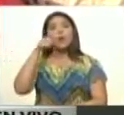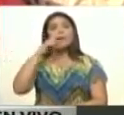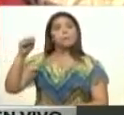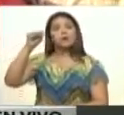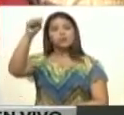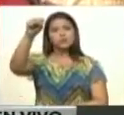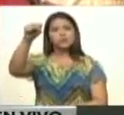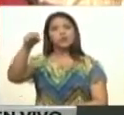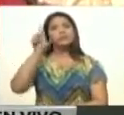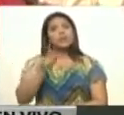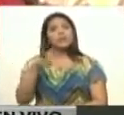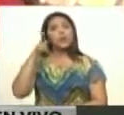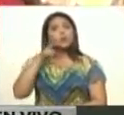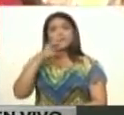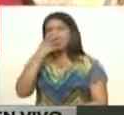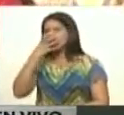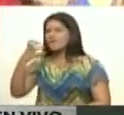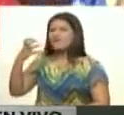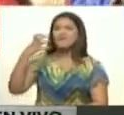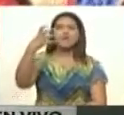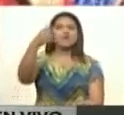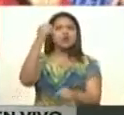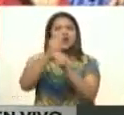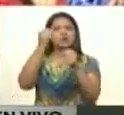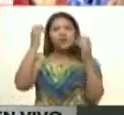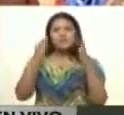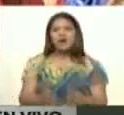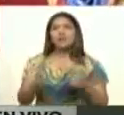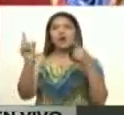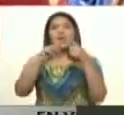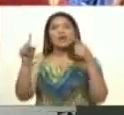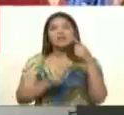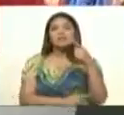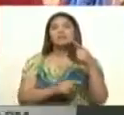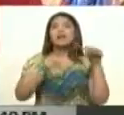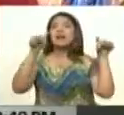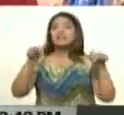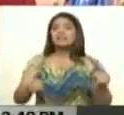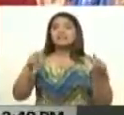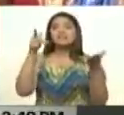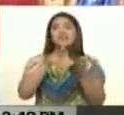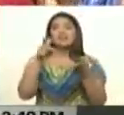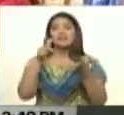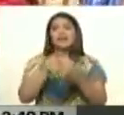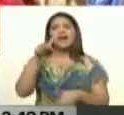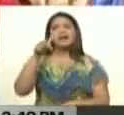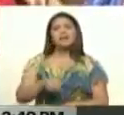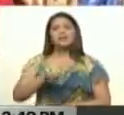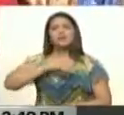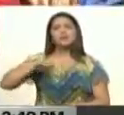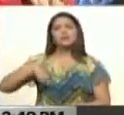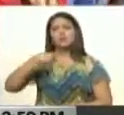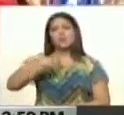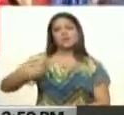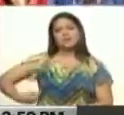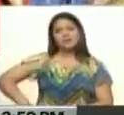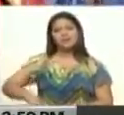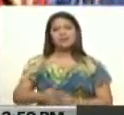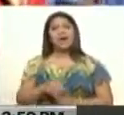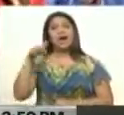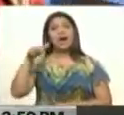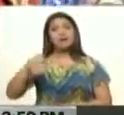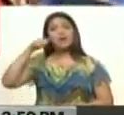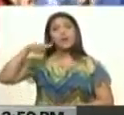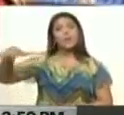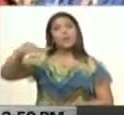Maduro, escuche una fuerte bulla de los trabajadores eléctricos que dicen presente, que dice aquí estamos, presidente, aquí está el